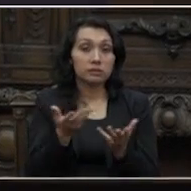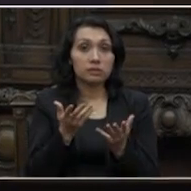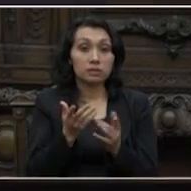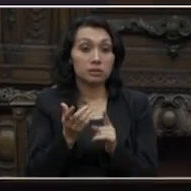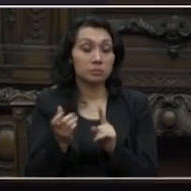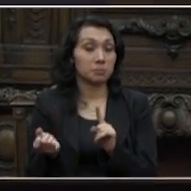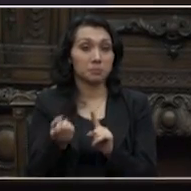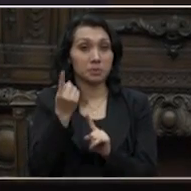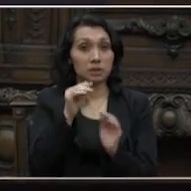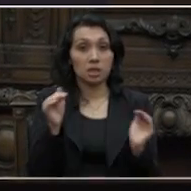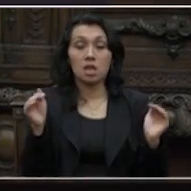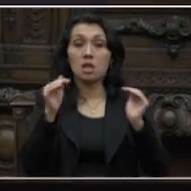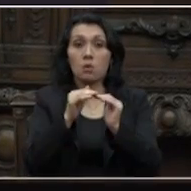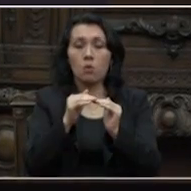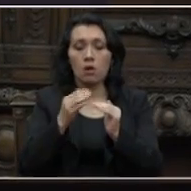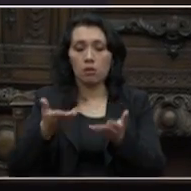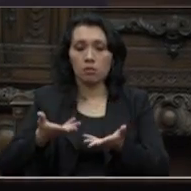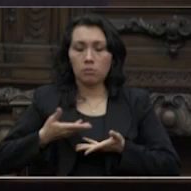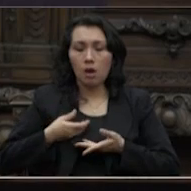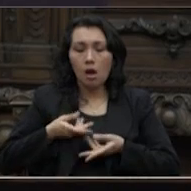el principio de igualdad